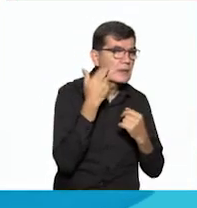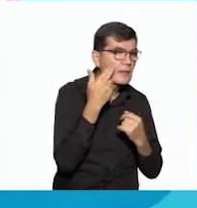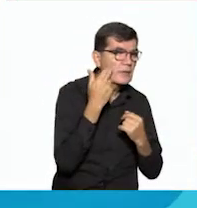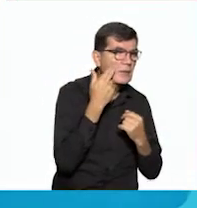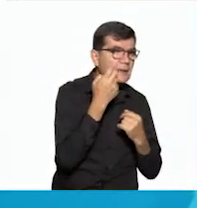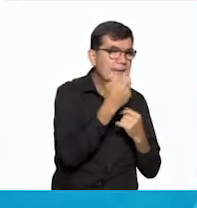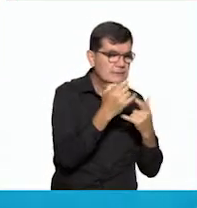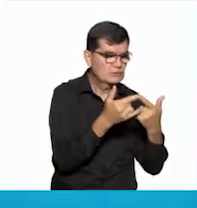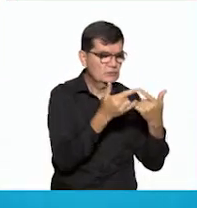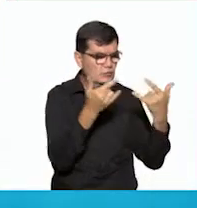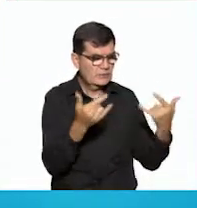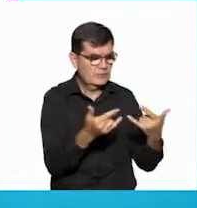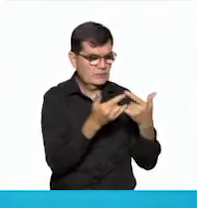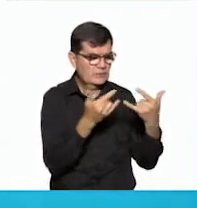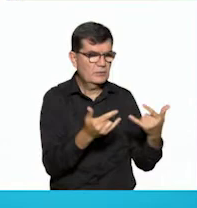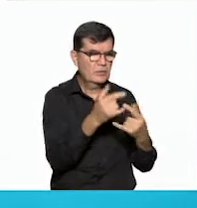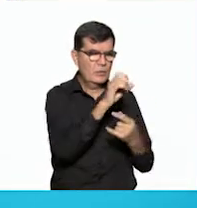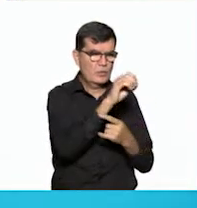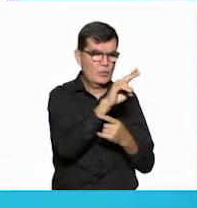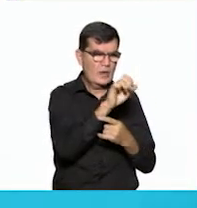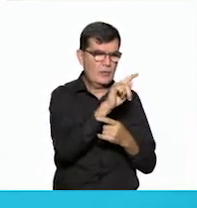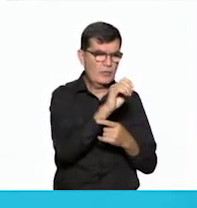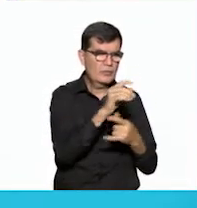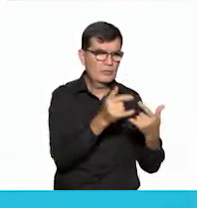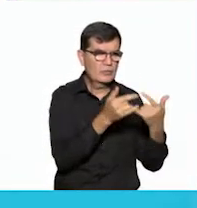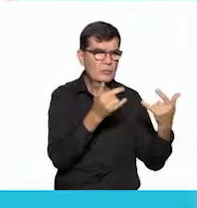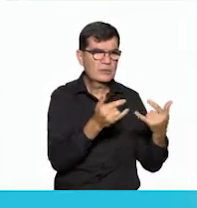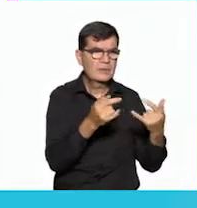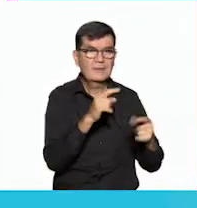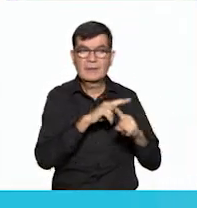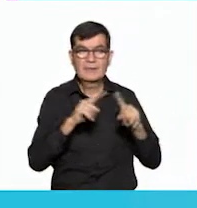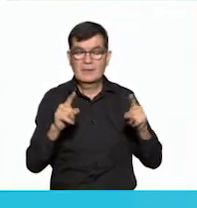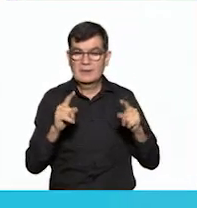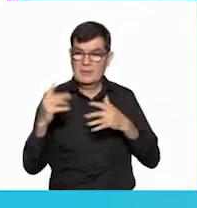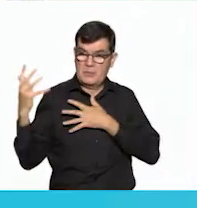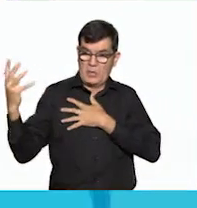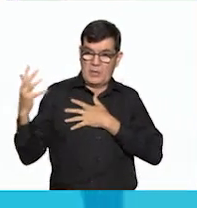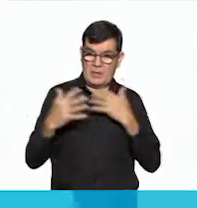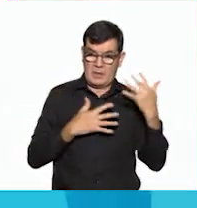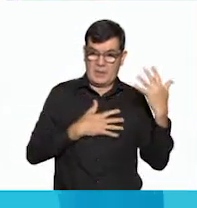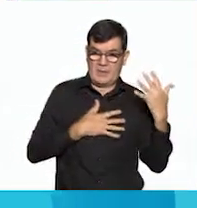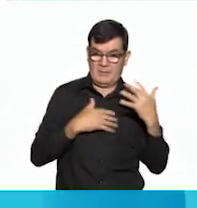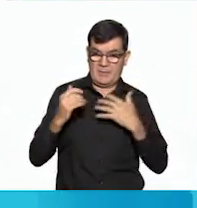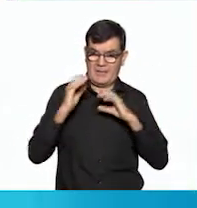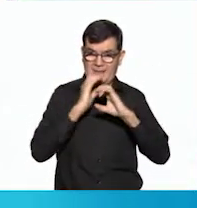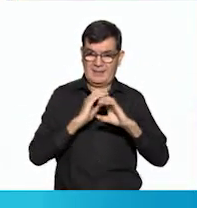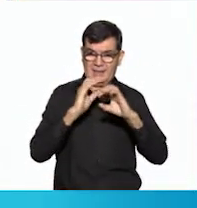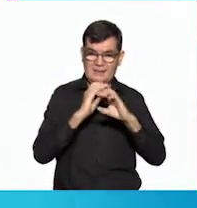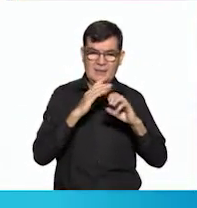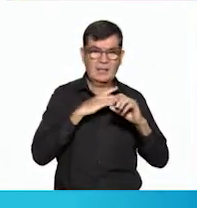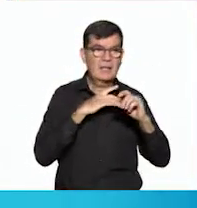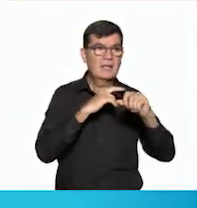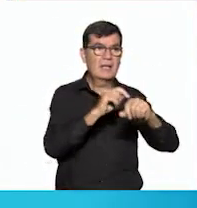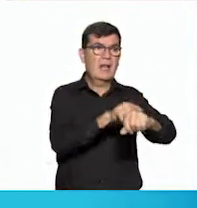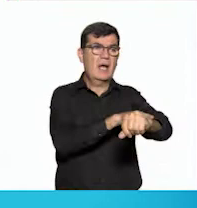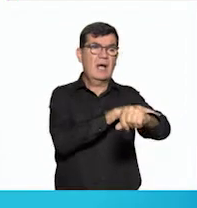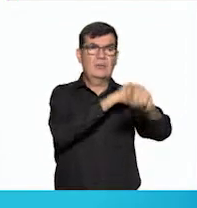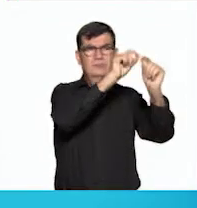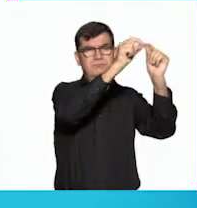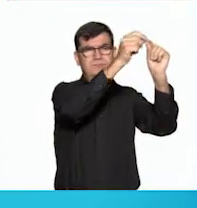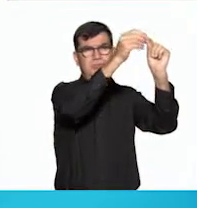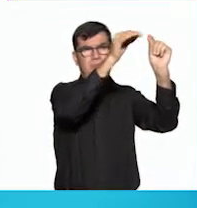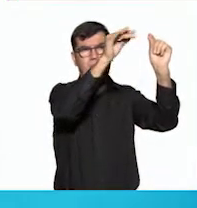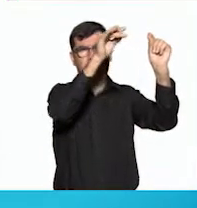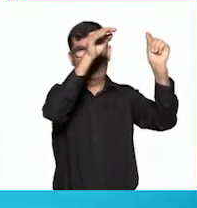el cuento. Si te das cuenta, a diferencia del poema y de la canción, son renglones largos. ¿Ya